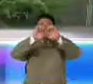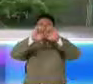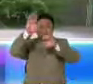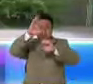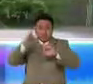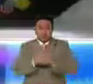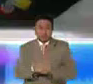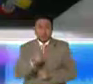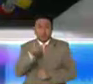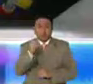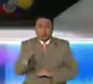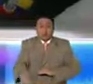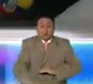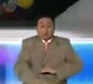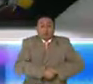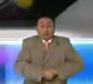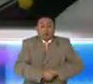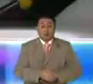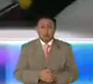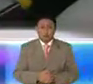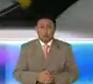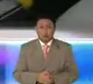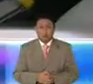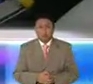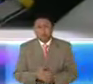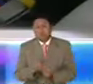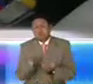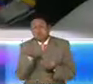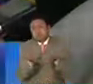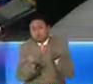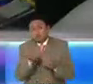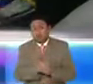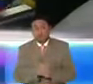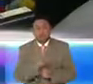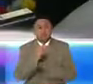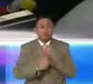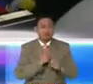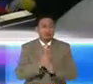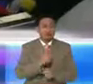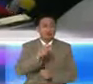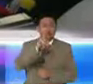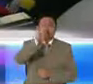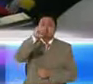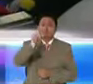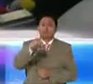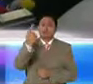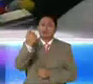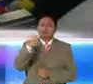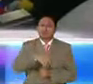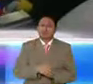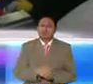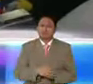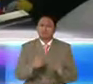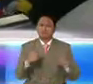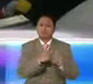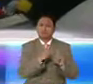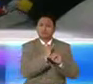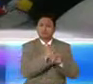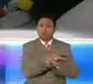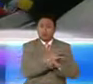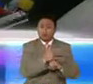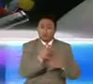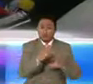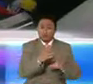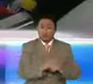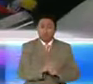brasileña Odebrecht. Se acusa de un delito posiblemente cometido en el 2011, ¿no? Cuando el ingeniero Mosquera pues ya salió